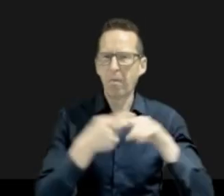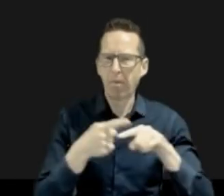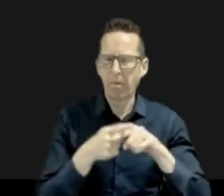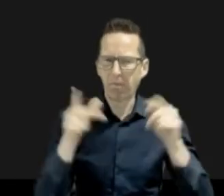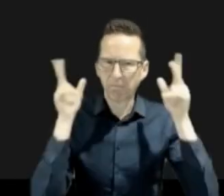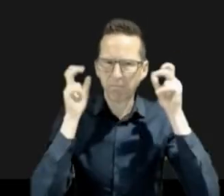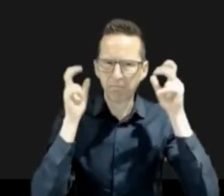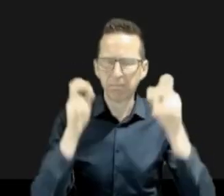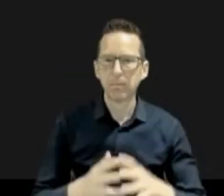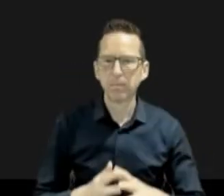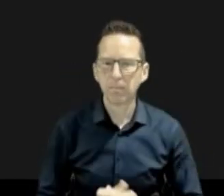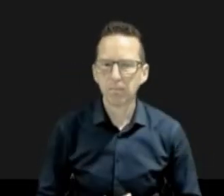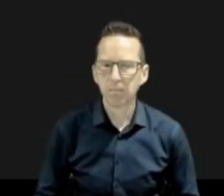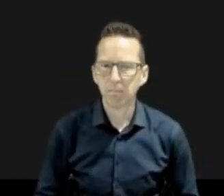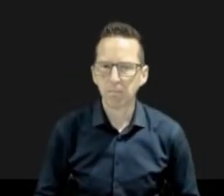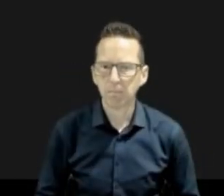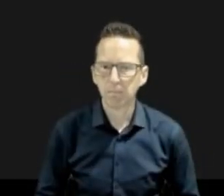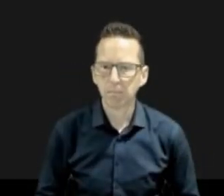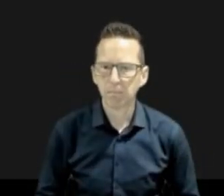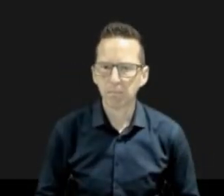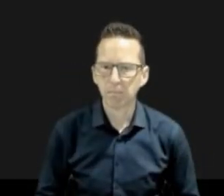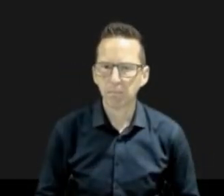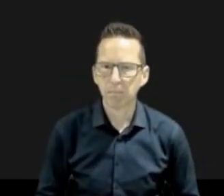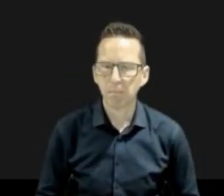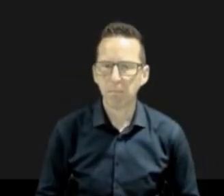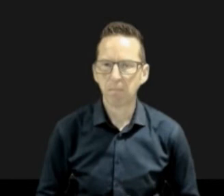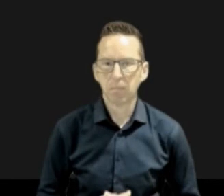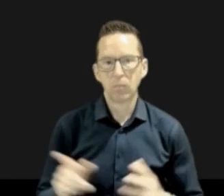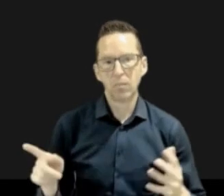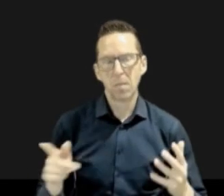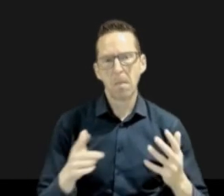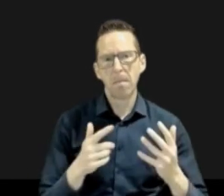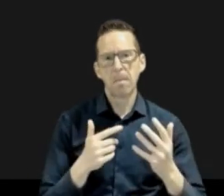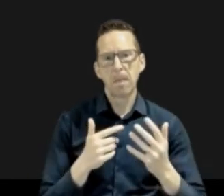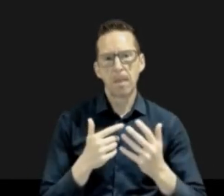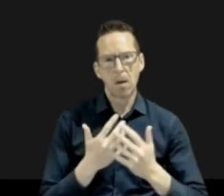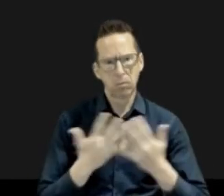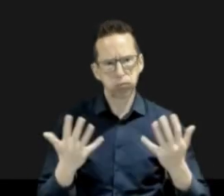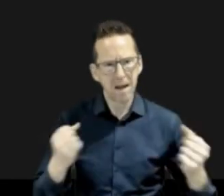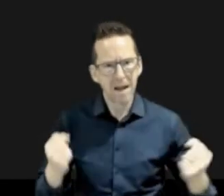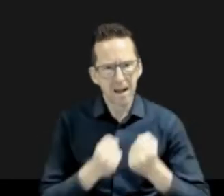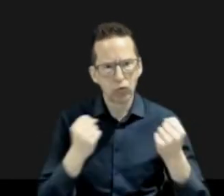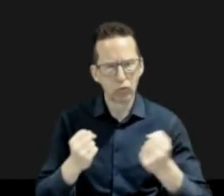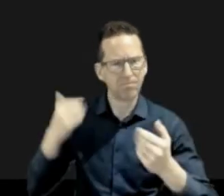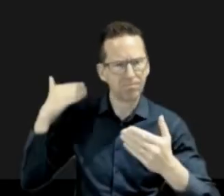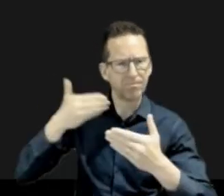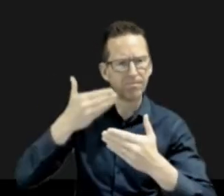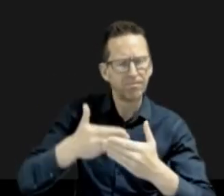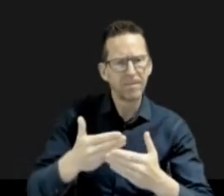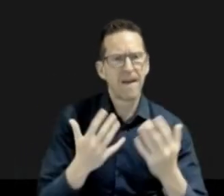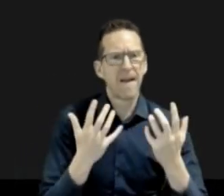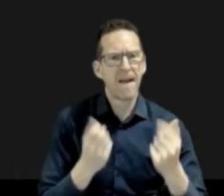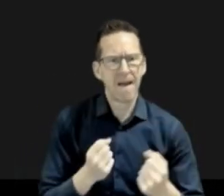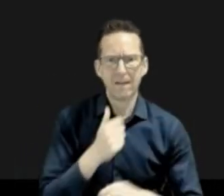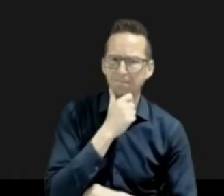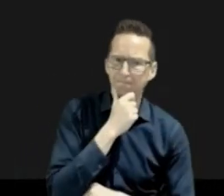muchas acciones e iniciativas Otro marco significativo fue el documento de Disaster